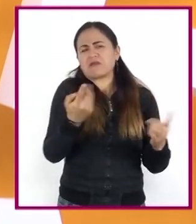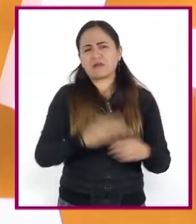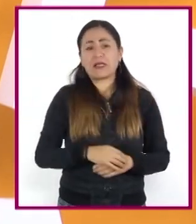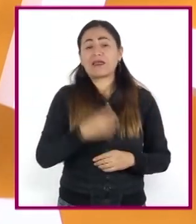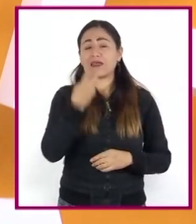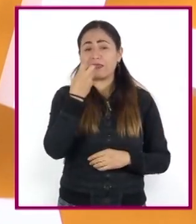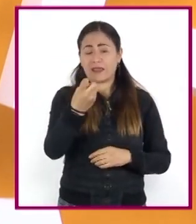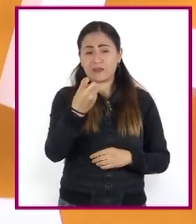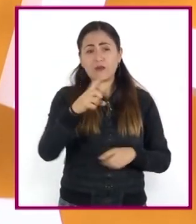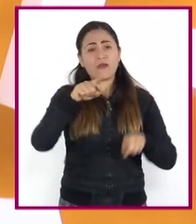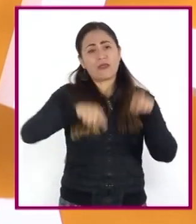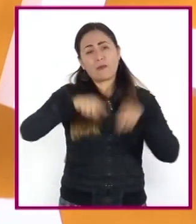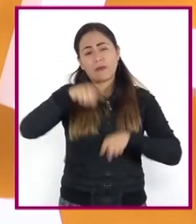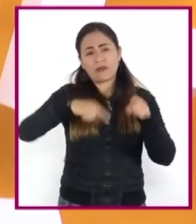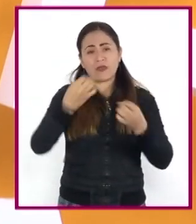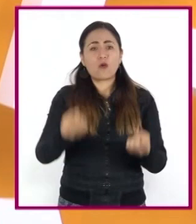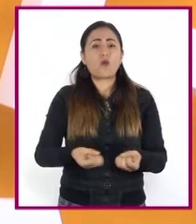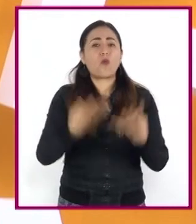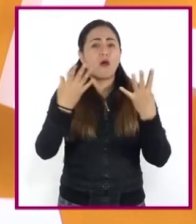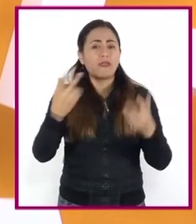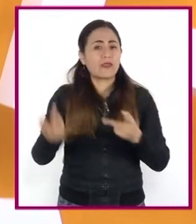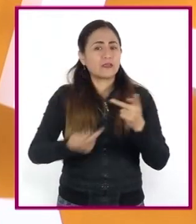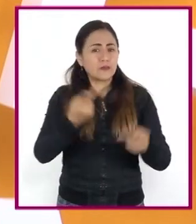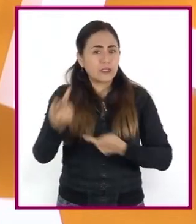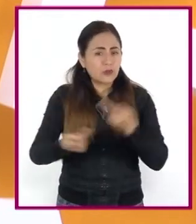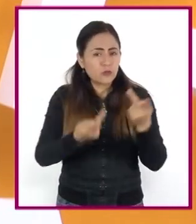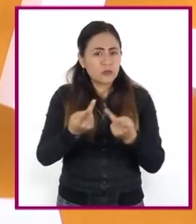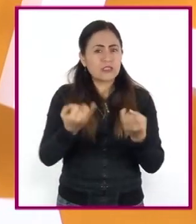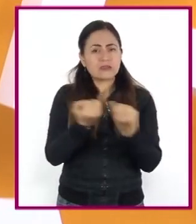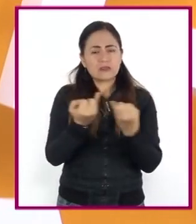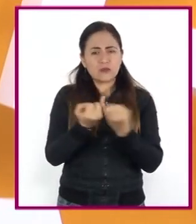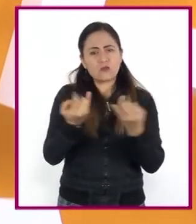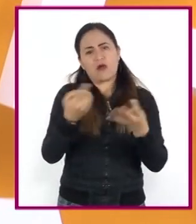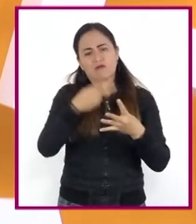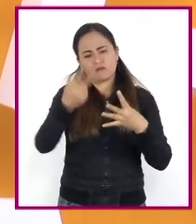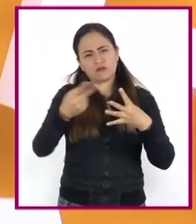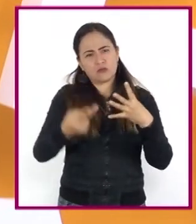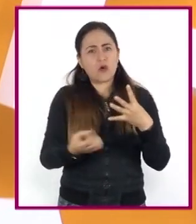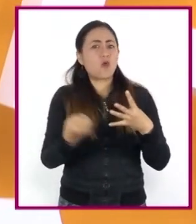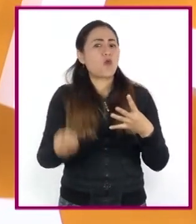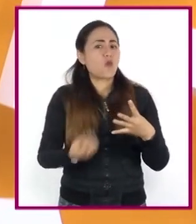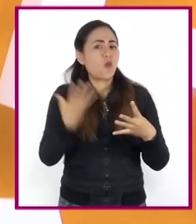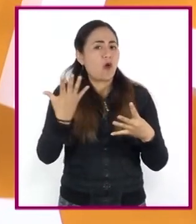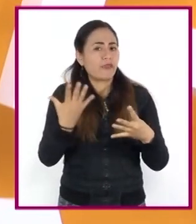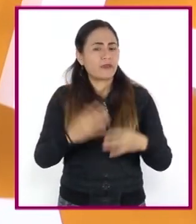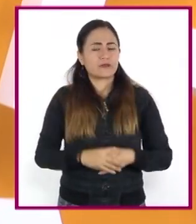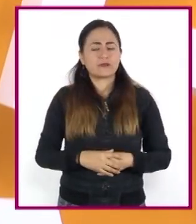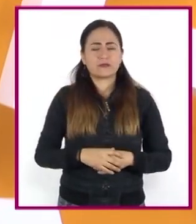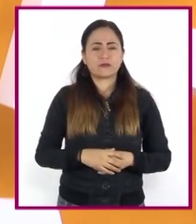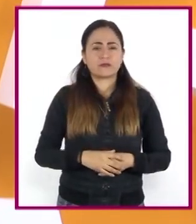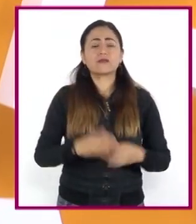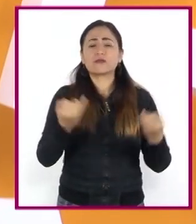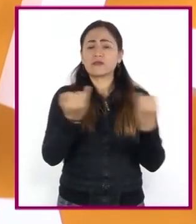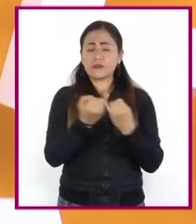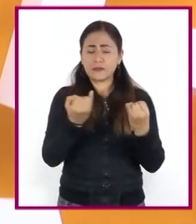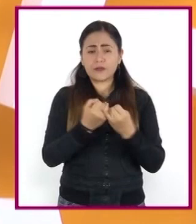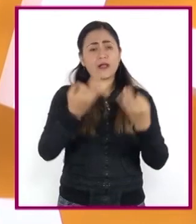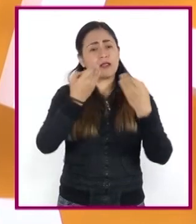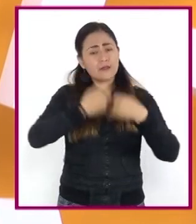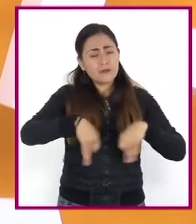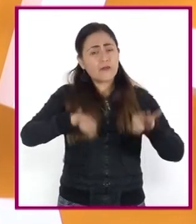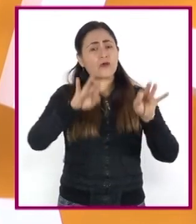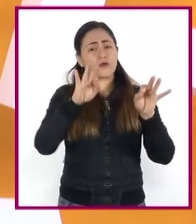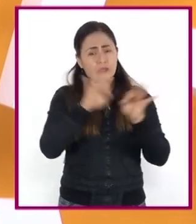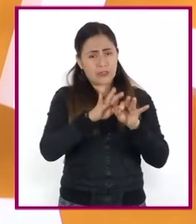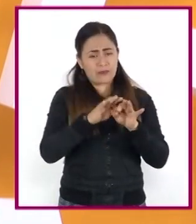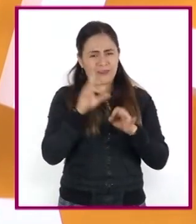el tipo y número de preguntas que debe de contener. Asimismo, es importante que la fuente u